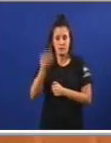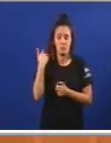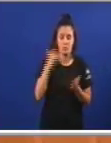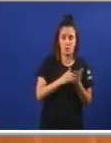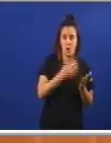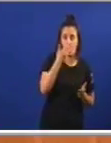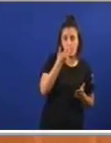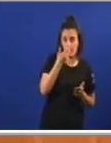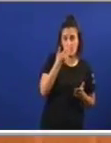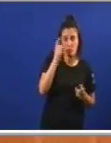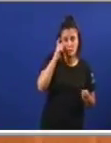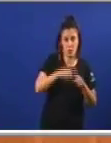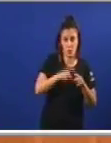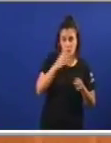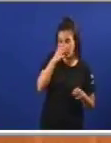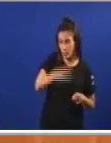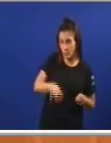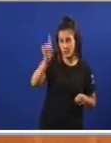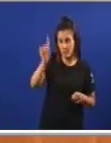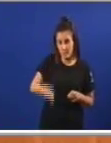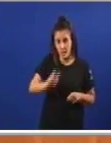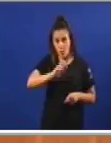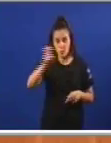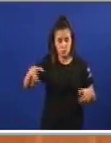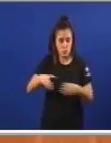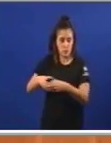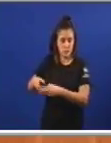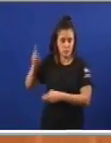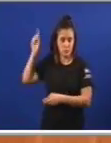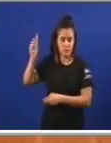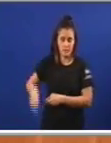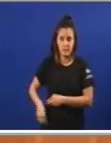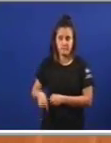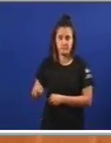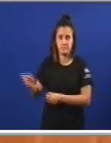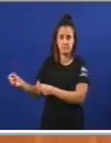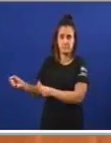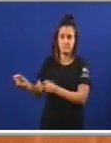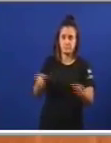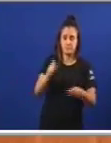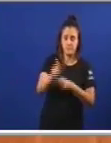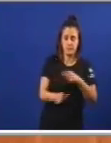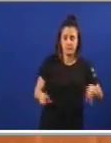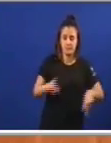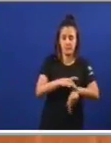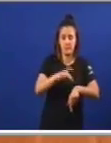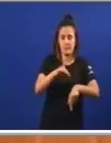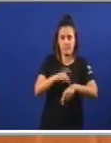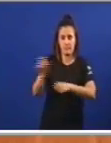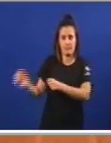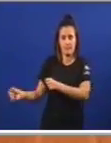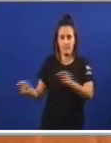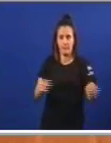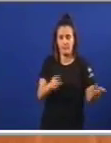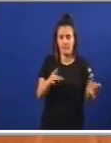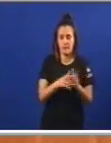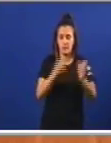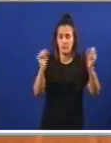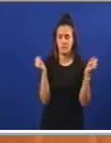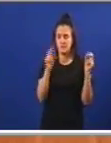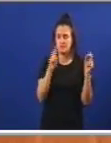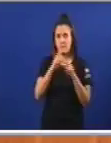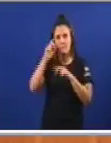colexio, pero tamén outros colectivos, as traslados das doentes e dos doentes que residían nos manicomios,